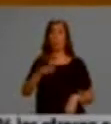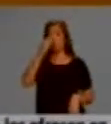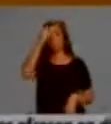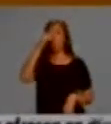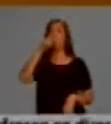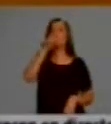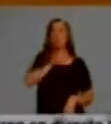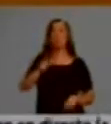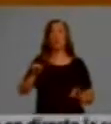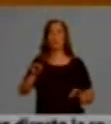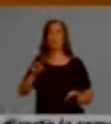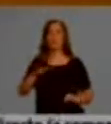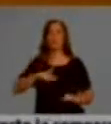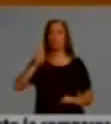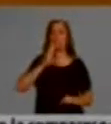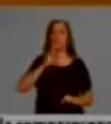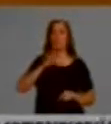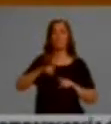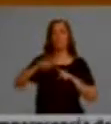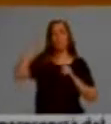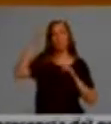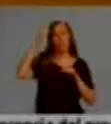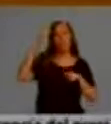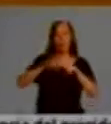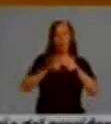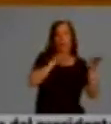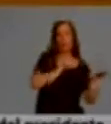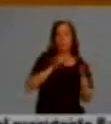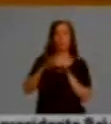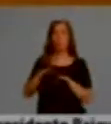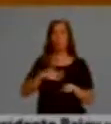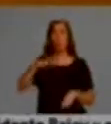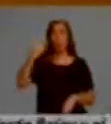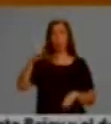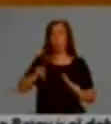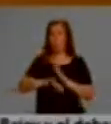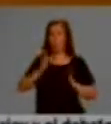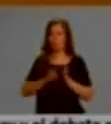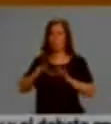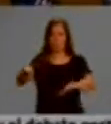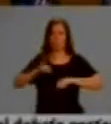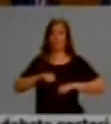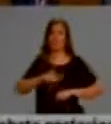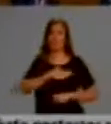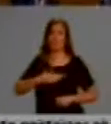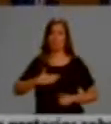corruptas las personas, pero no las ideologías, salvo las totalitarias.